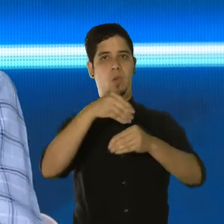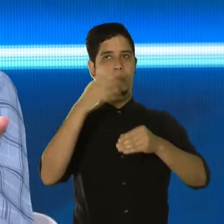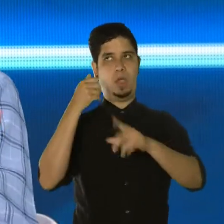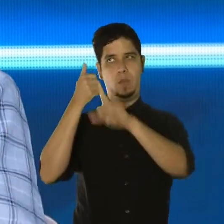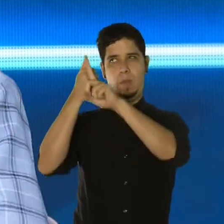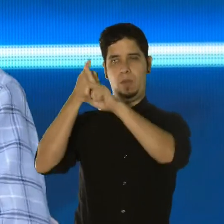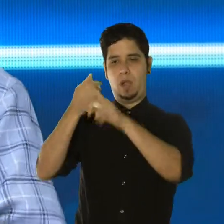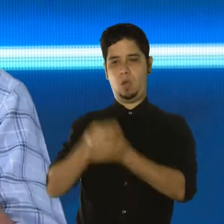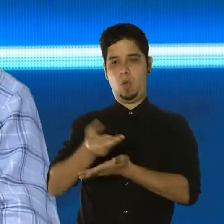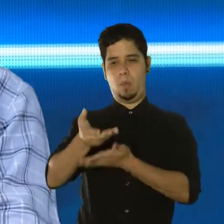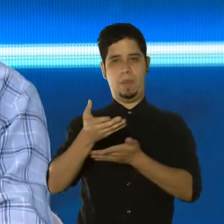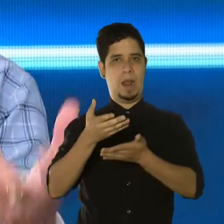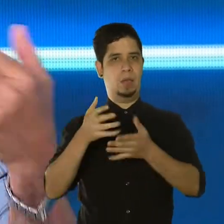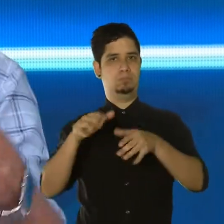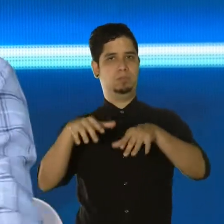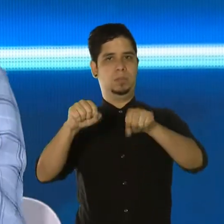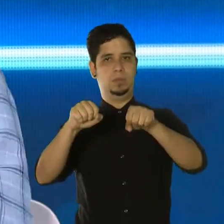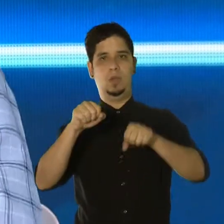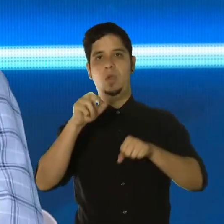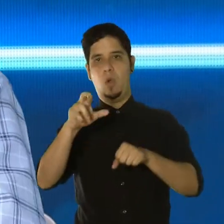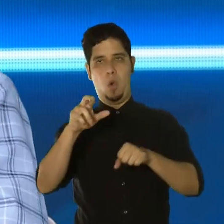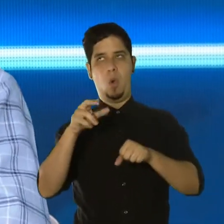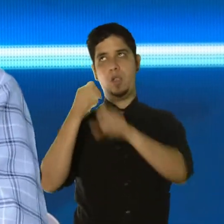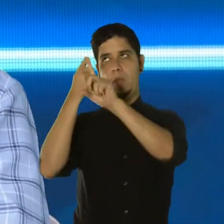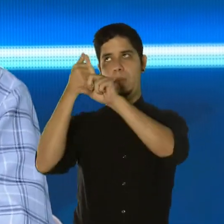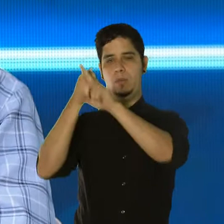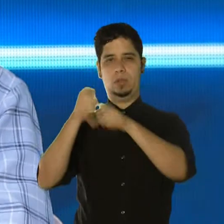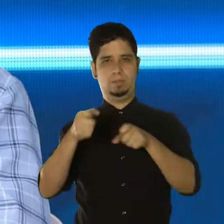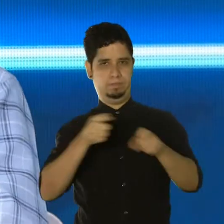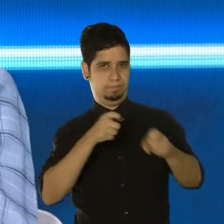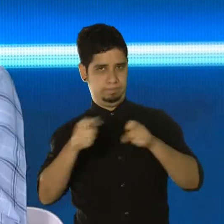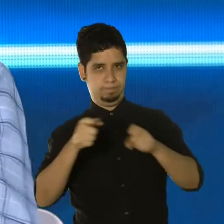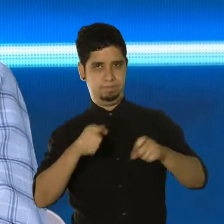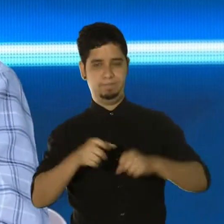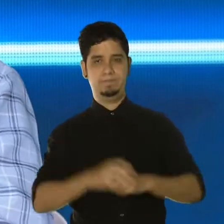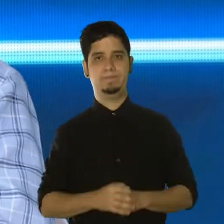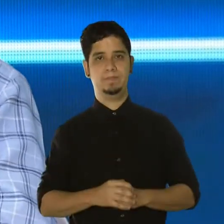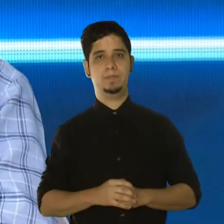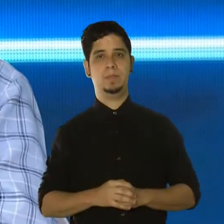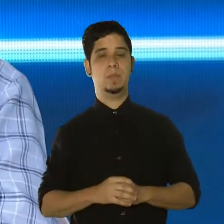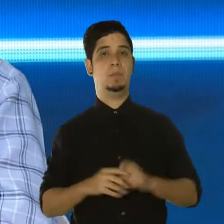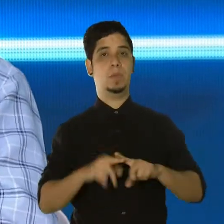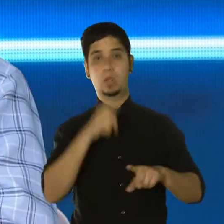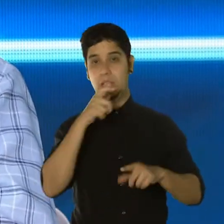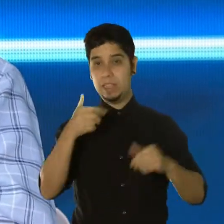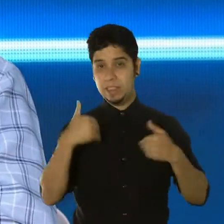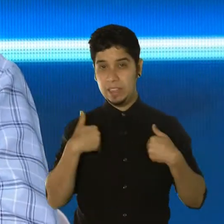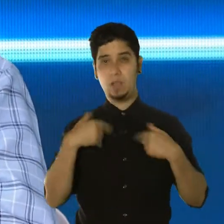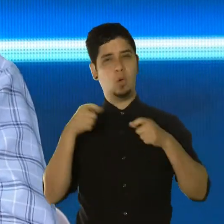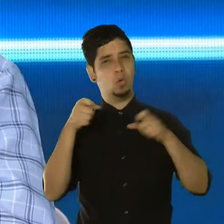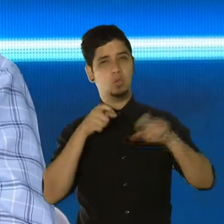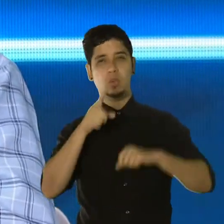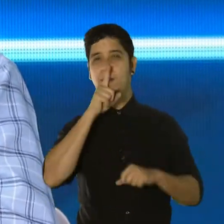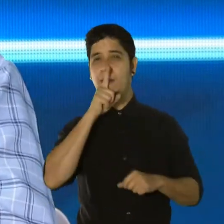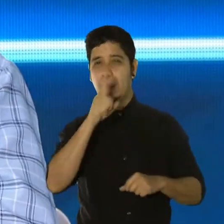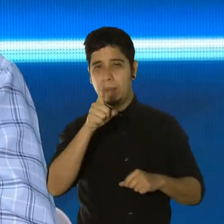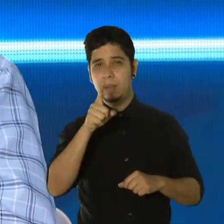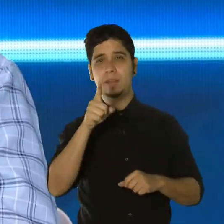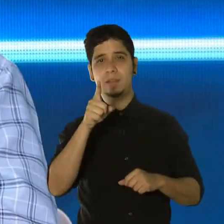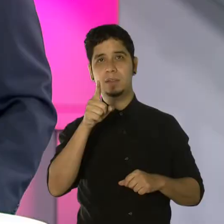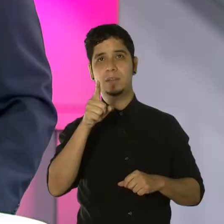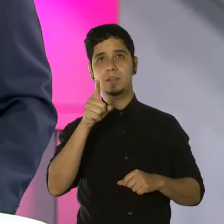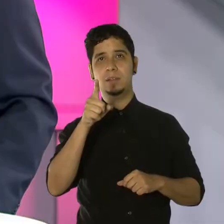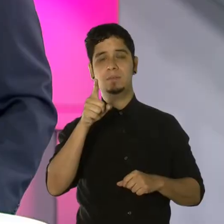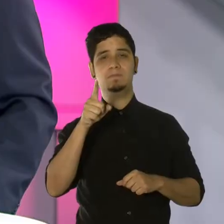o porque de alguna manera lo están administrando esa persona que lo tenía, pero el control lo tiene ese A